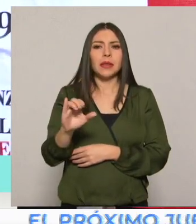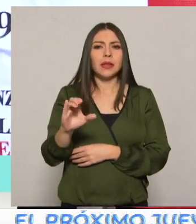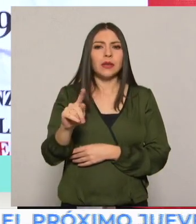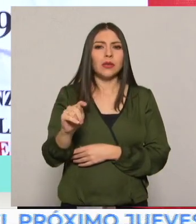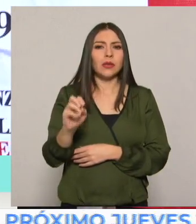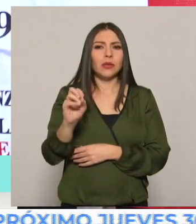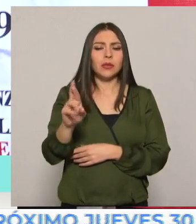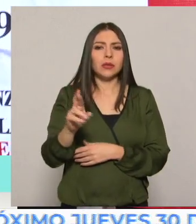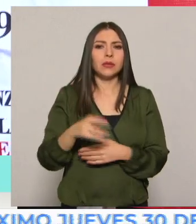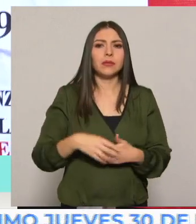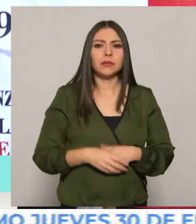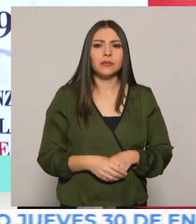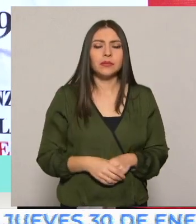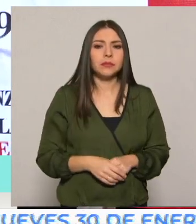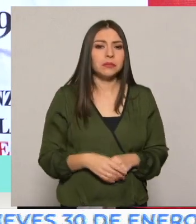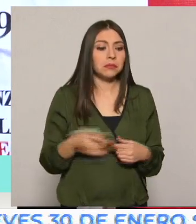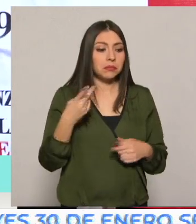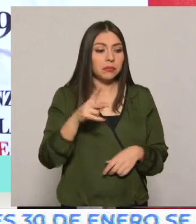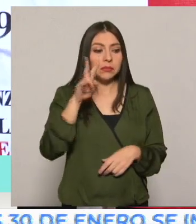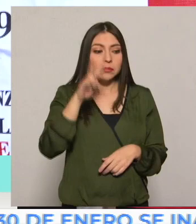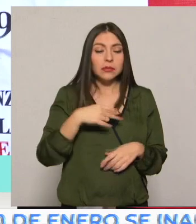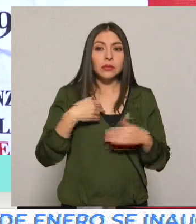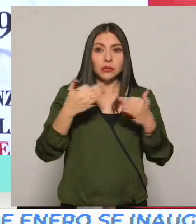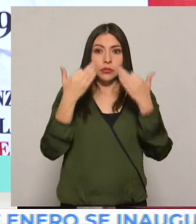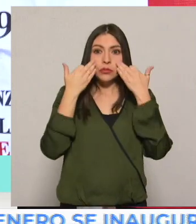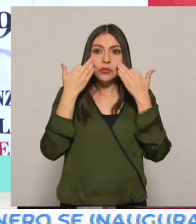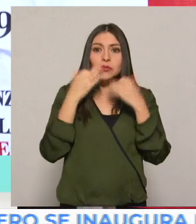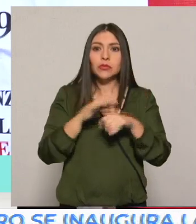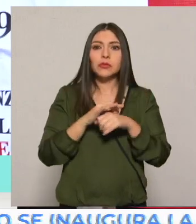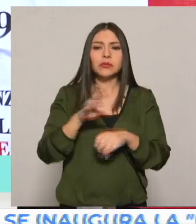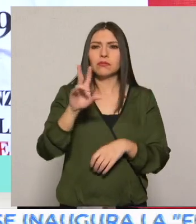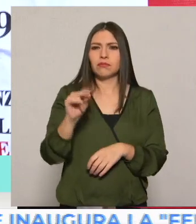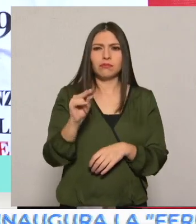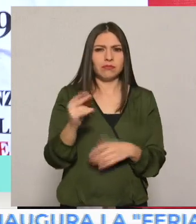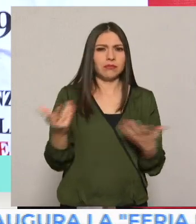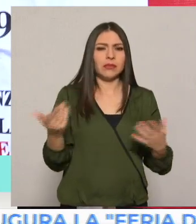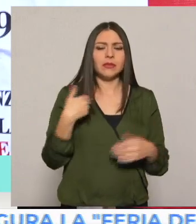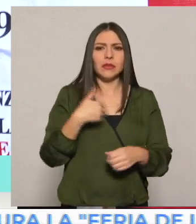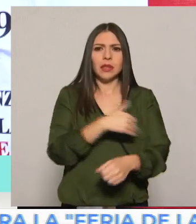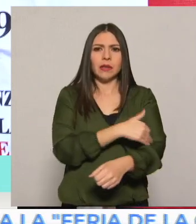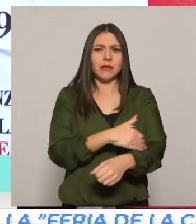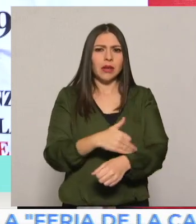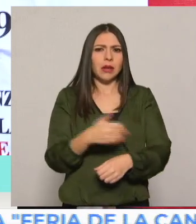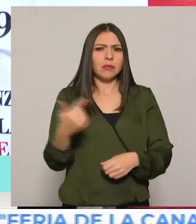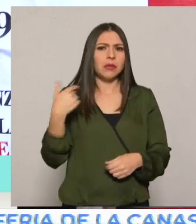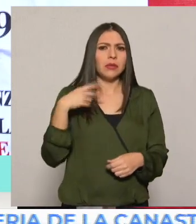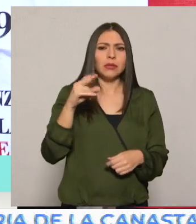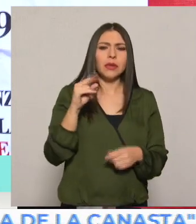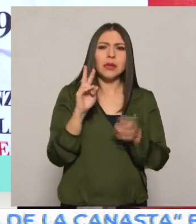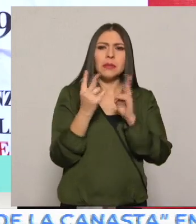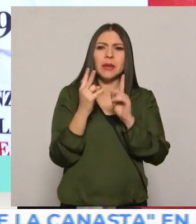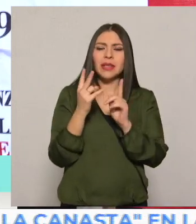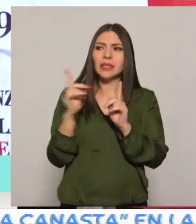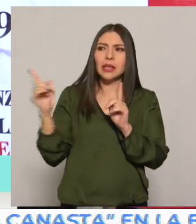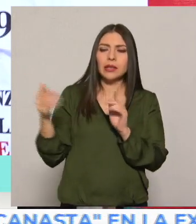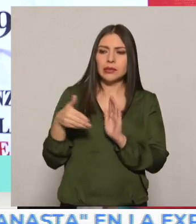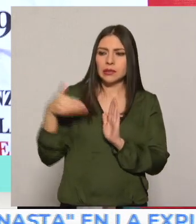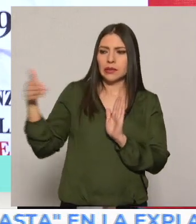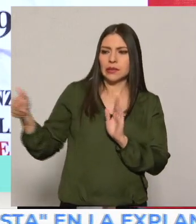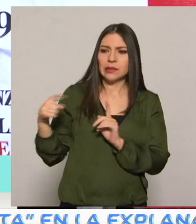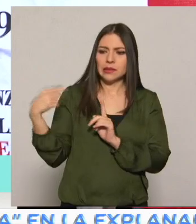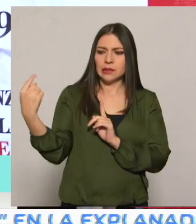Pero te voy a decir una cosa, o sea, a mí no me consta porque la familia me brinca. A pesar de ser vecinos de a la vuelta, la familia no se ha acercado a